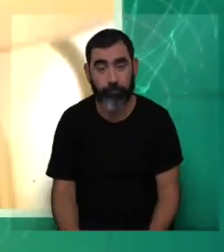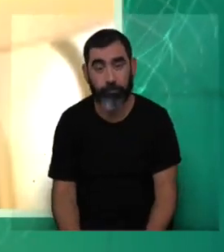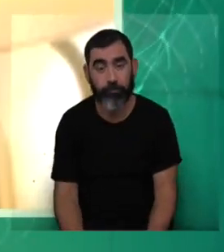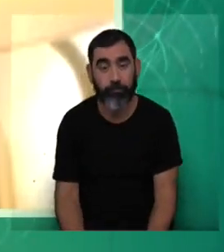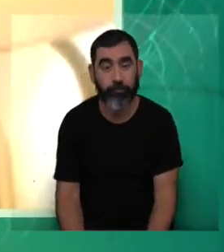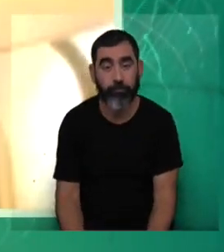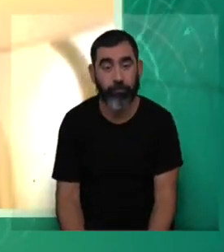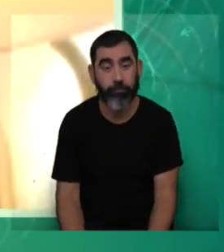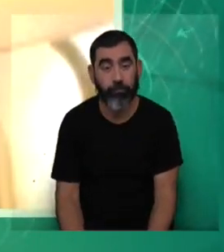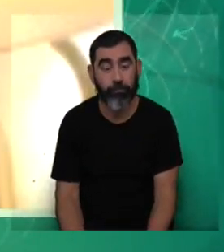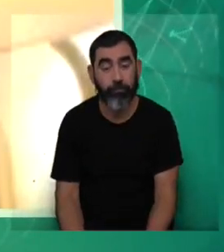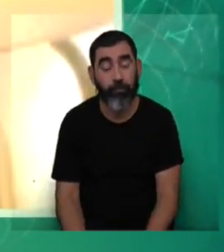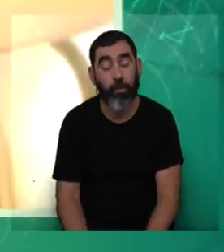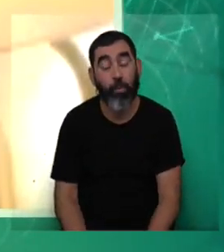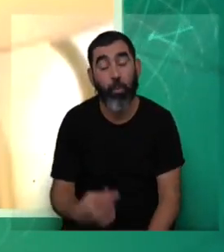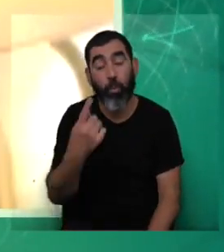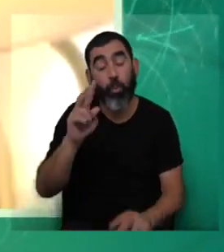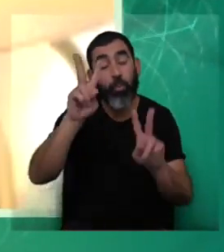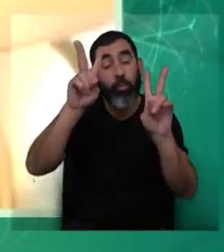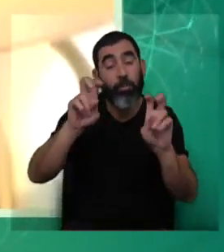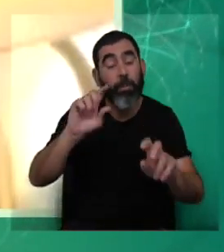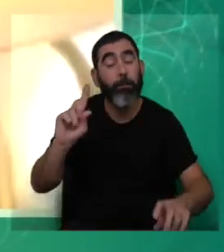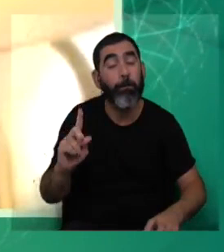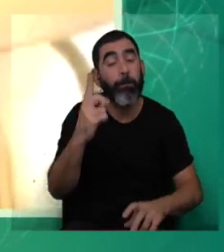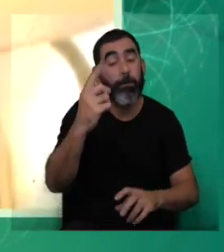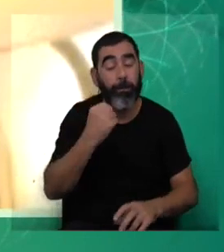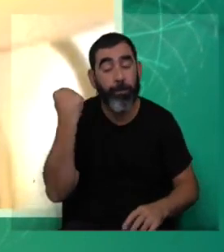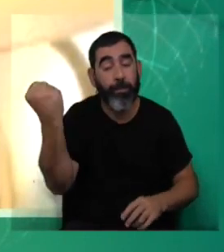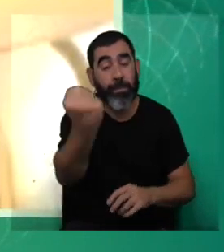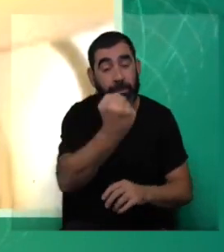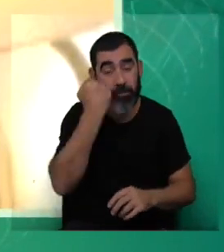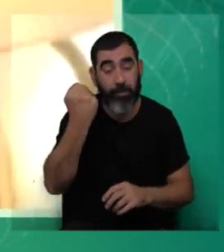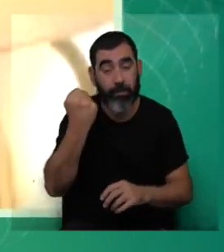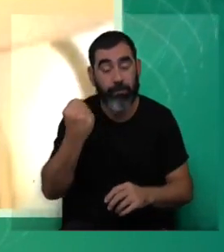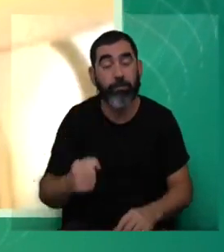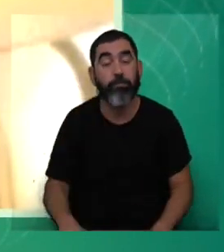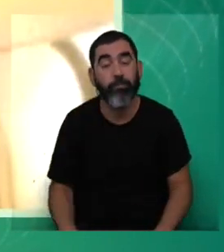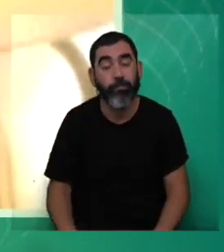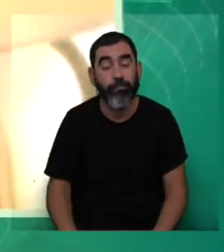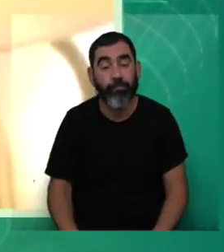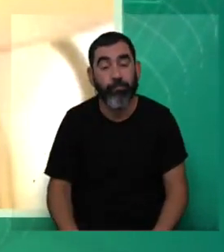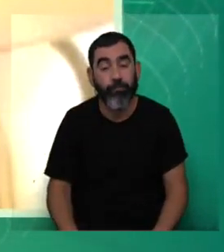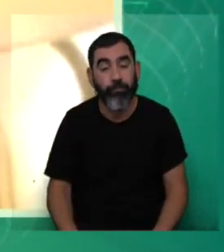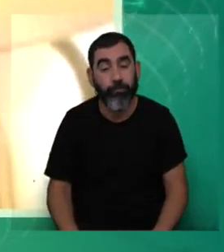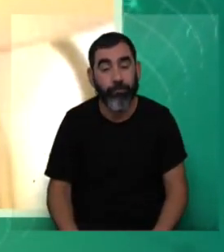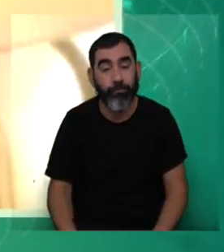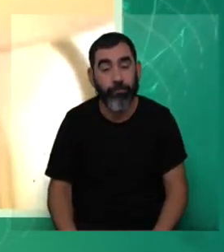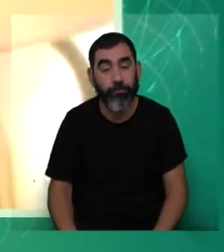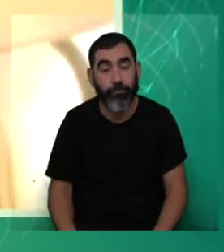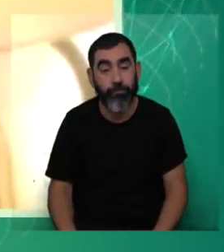Creemos que uno de los puntos principales que vamos a estar imponiendo,